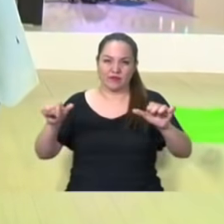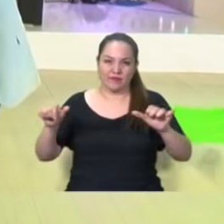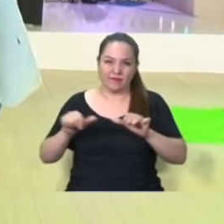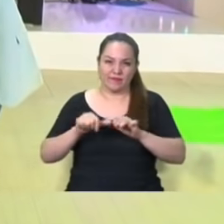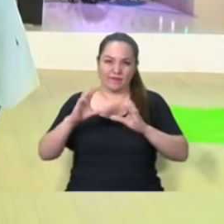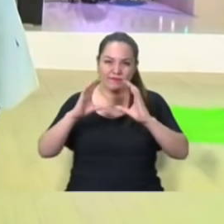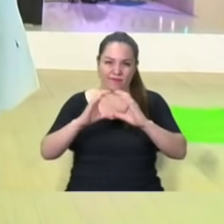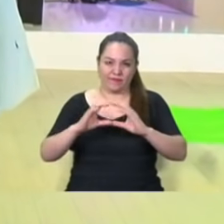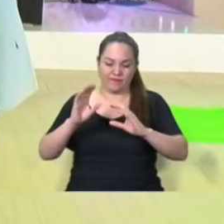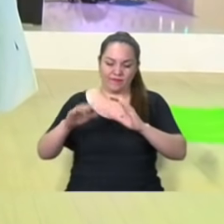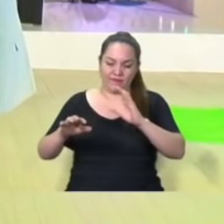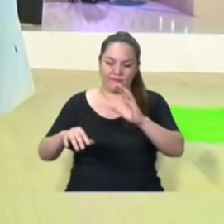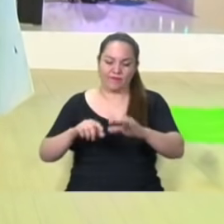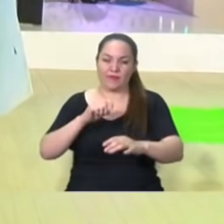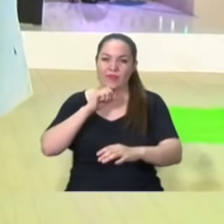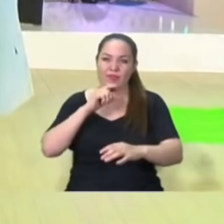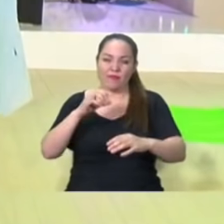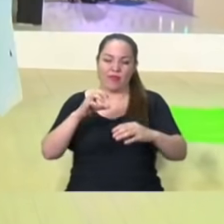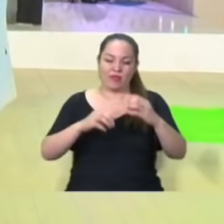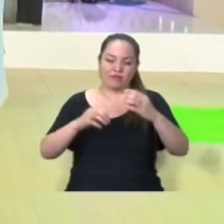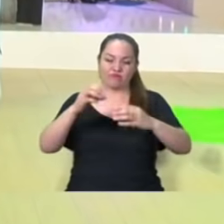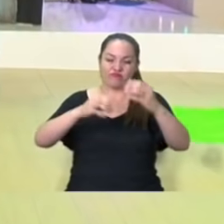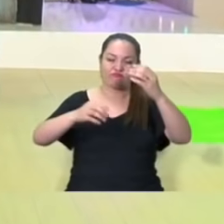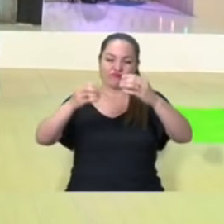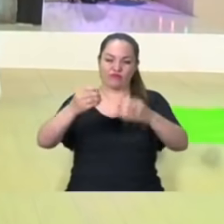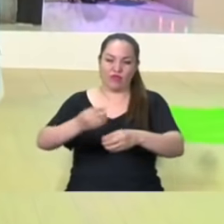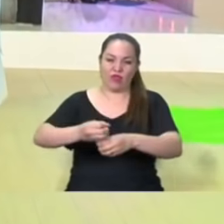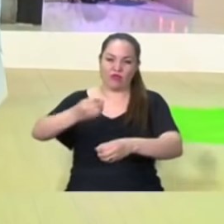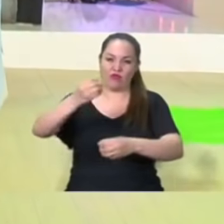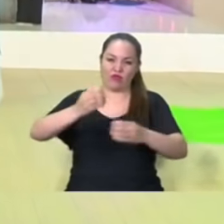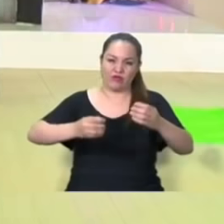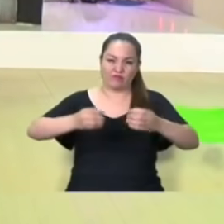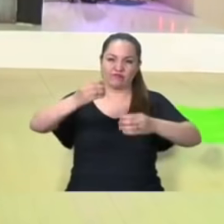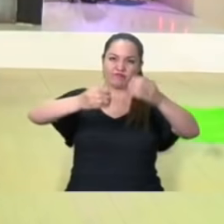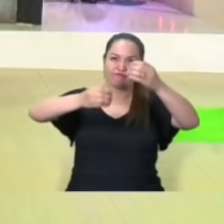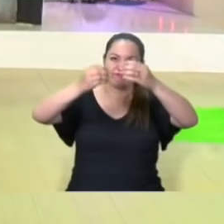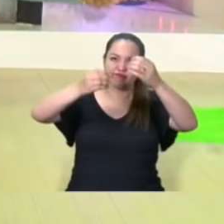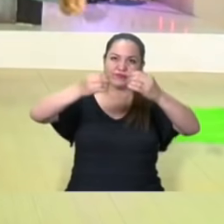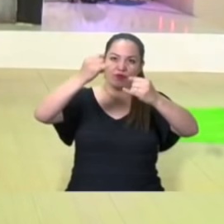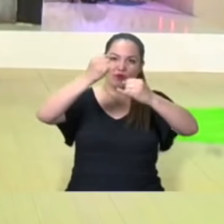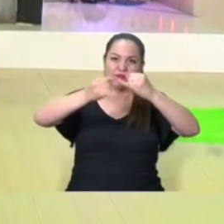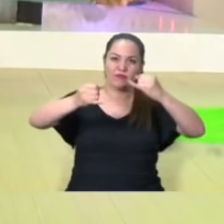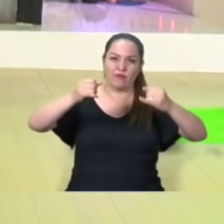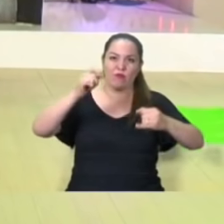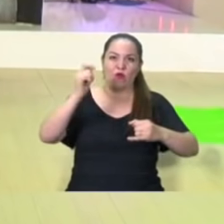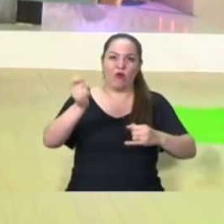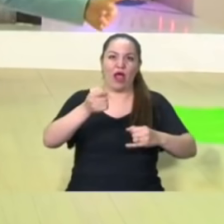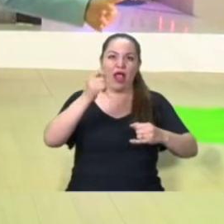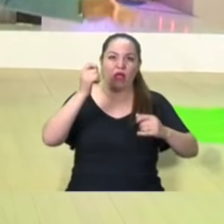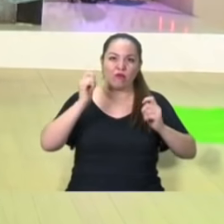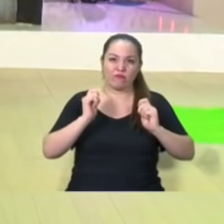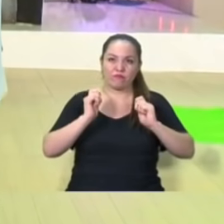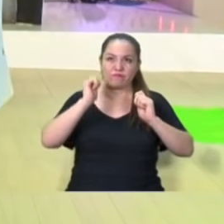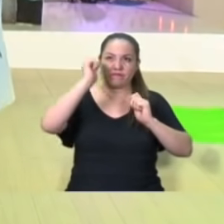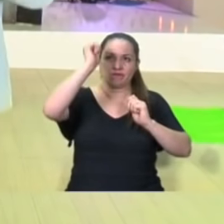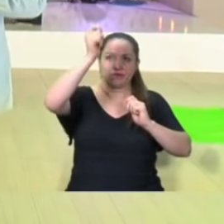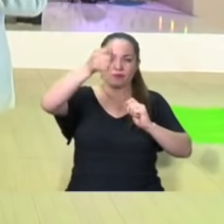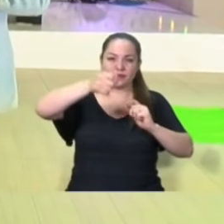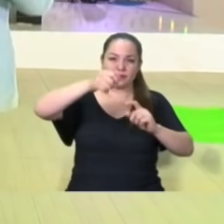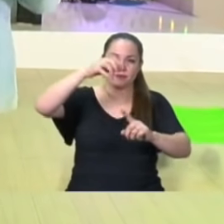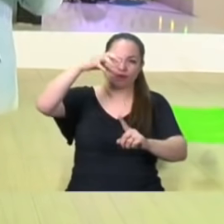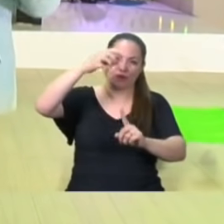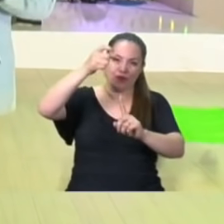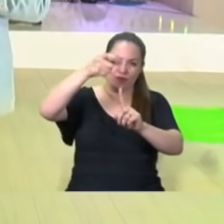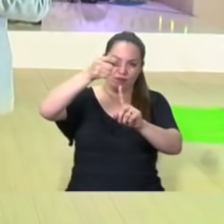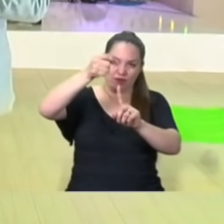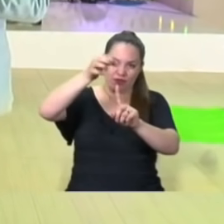una torre con vasos. Y al final, con un aro, van a tener que aventar el aro y que caiga dentro del cono 3 aros.